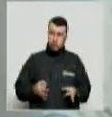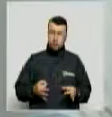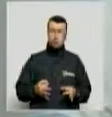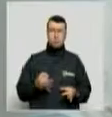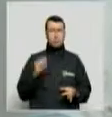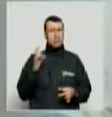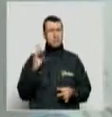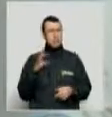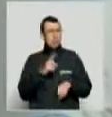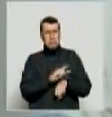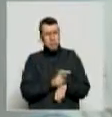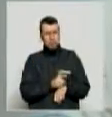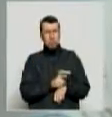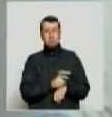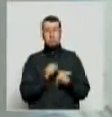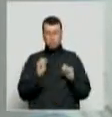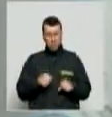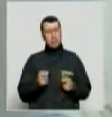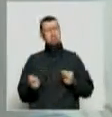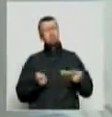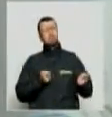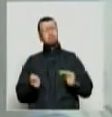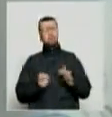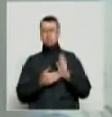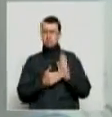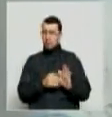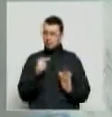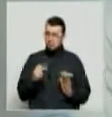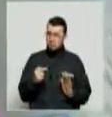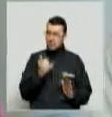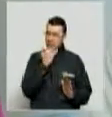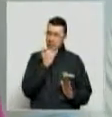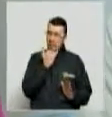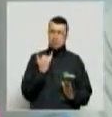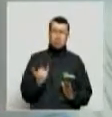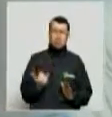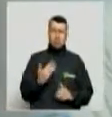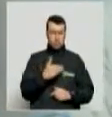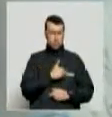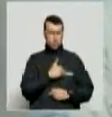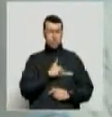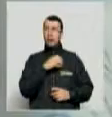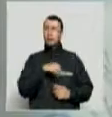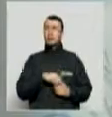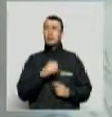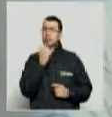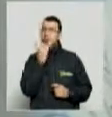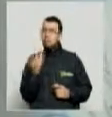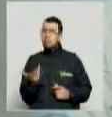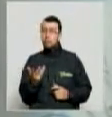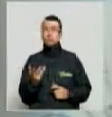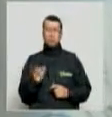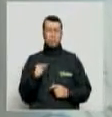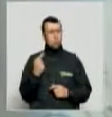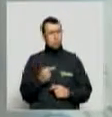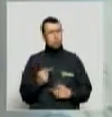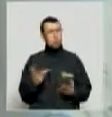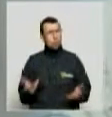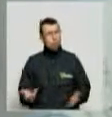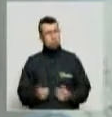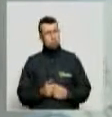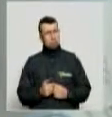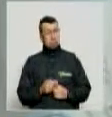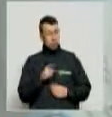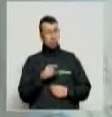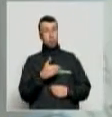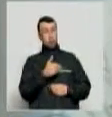menos de 15 minutos, como ustedes lo van a ver, qué está pasando dentro de ese corazón, cómo está funcionando, si ese